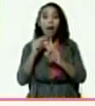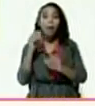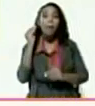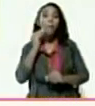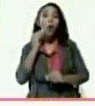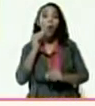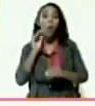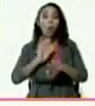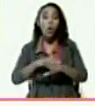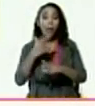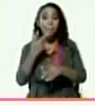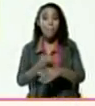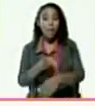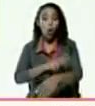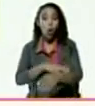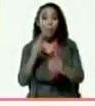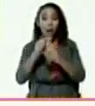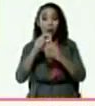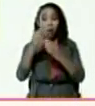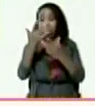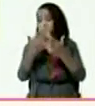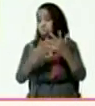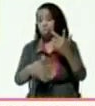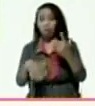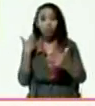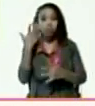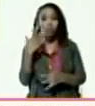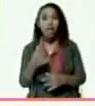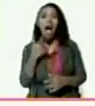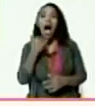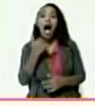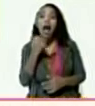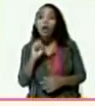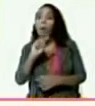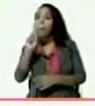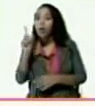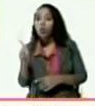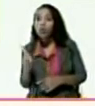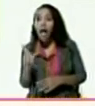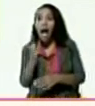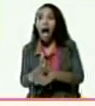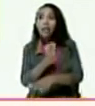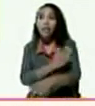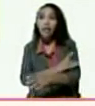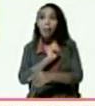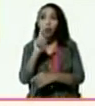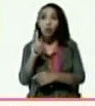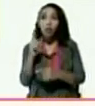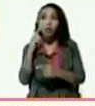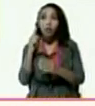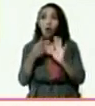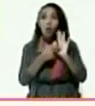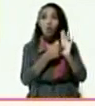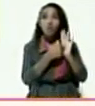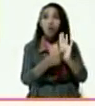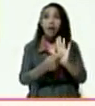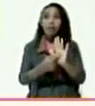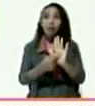De ahí hacia abajo. Bueno, si hay alguna pregunta, ante las preguntas, mire lo que tengo aquí.